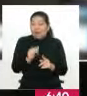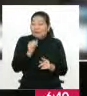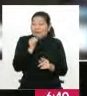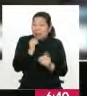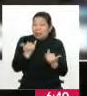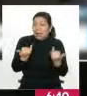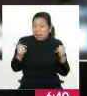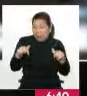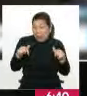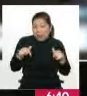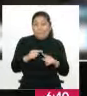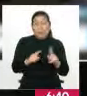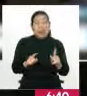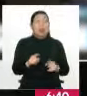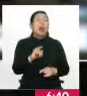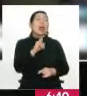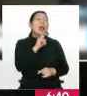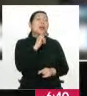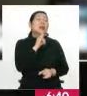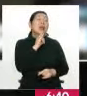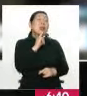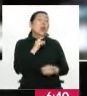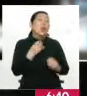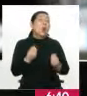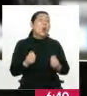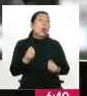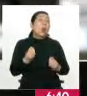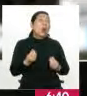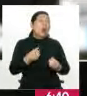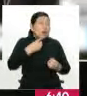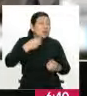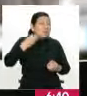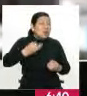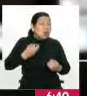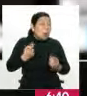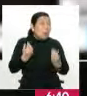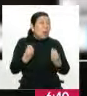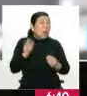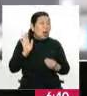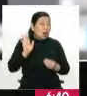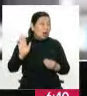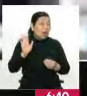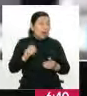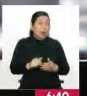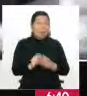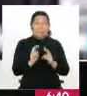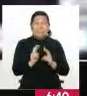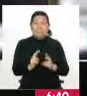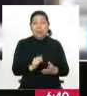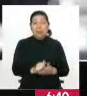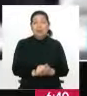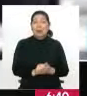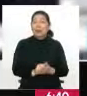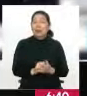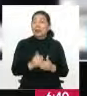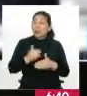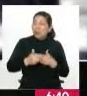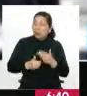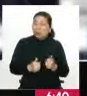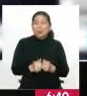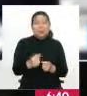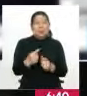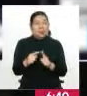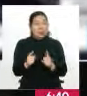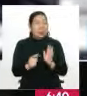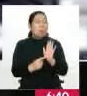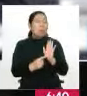está presente. En Estados Unidos, doctor, ¿cuál es la realidad? ¿Por qué vemos que aún persisten las